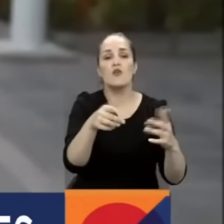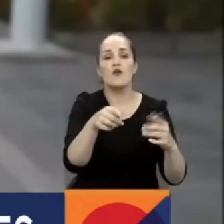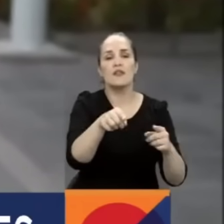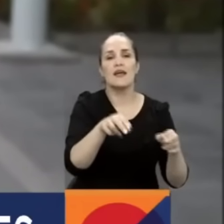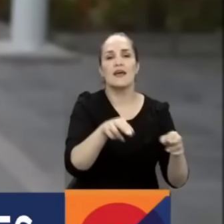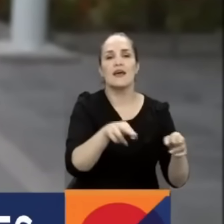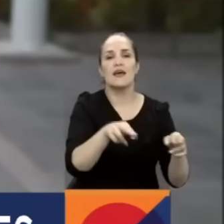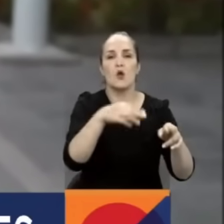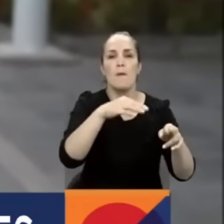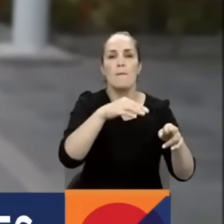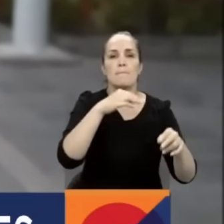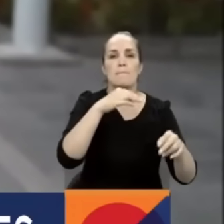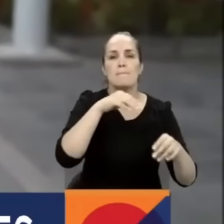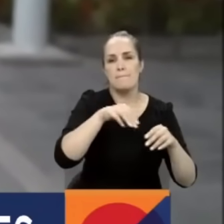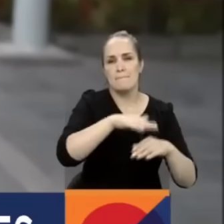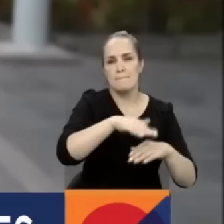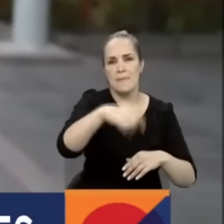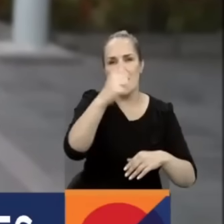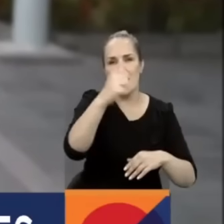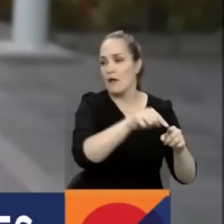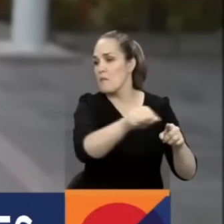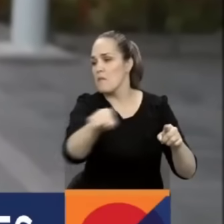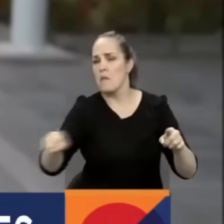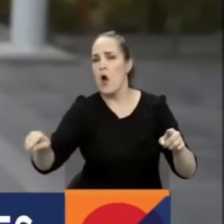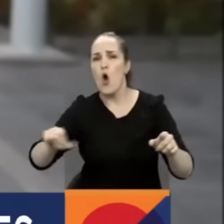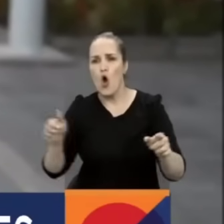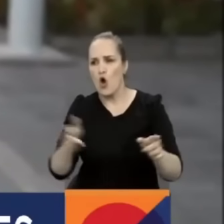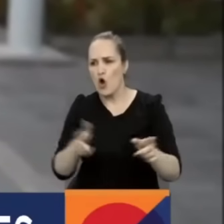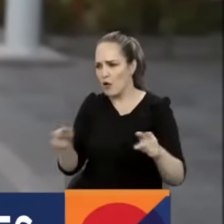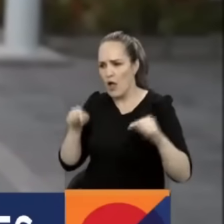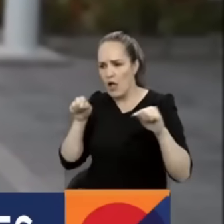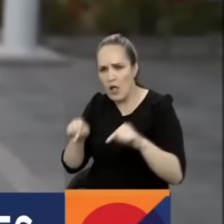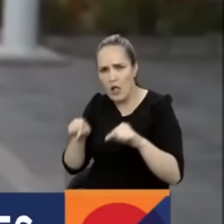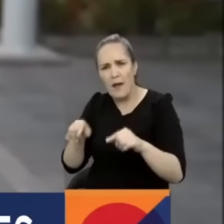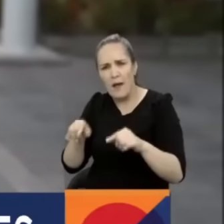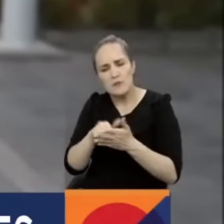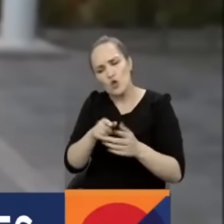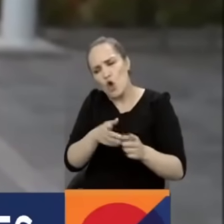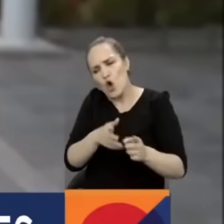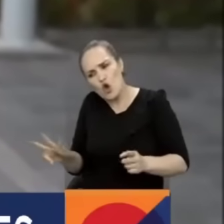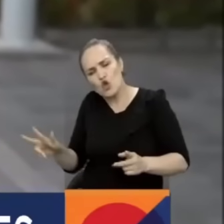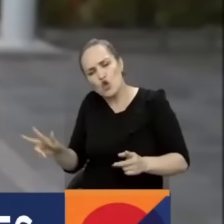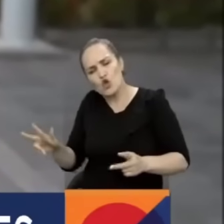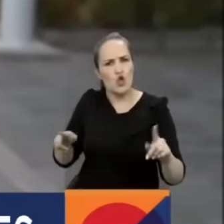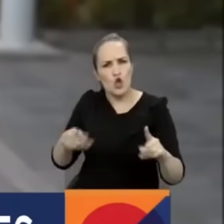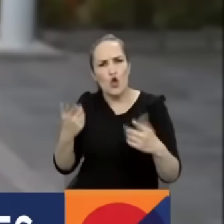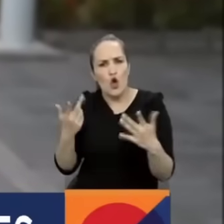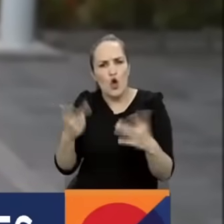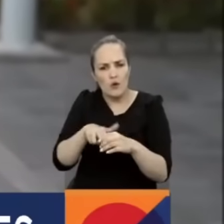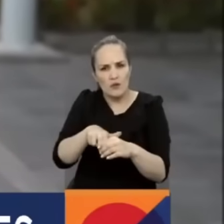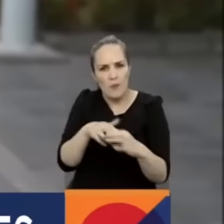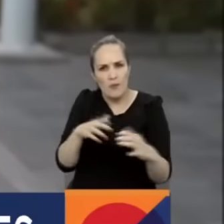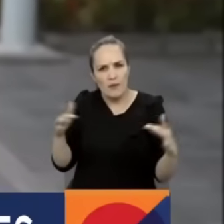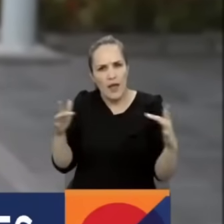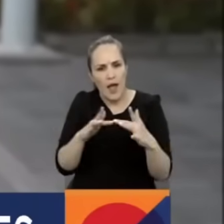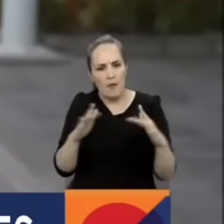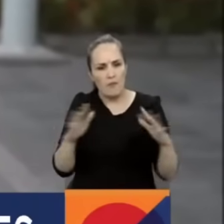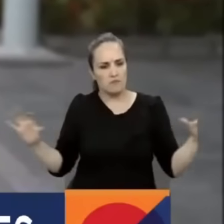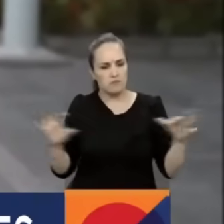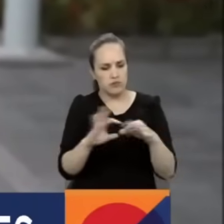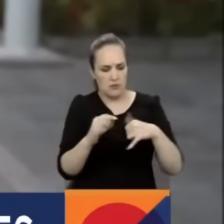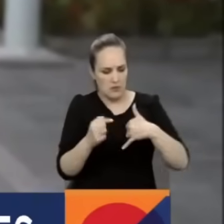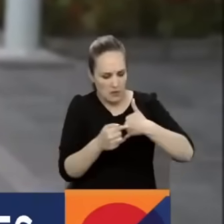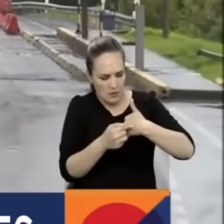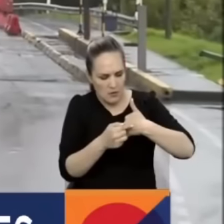y adicionalmente buscar alternativas que permitan tener redundancia de modos de transporte para conectar el centro del